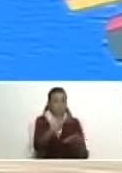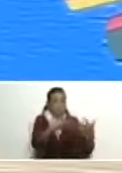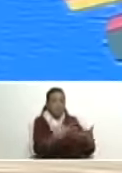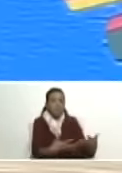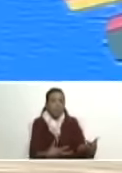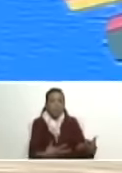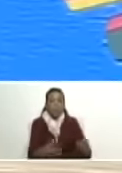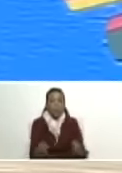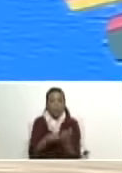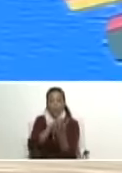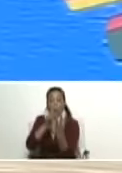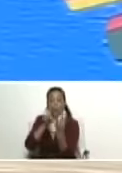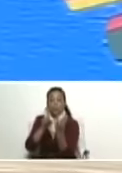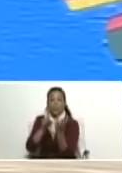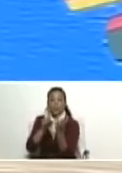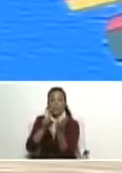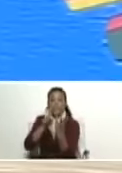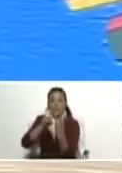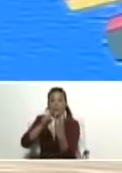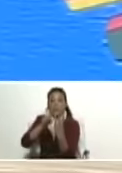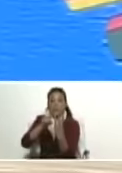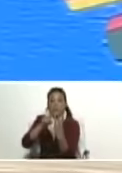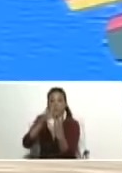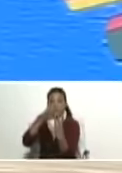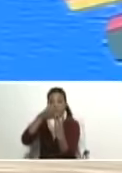Un tercer momento histórico,